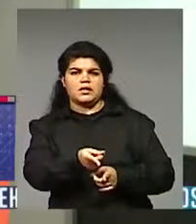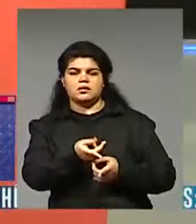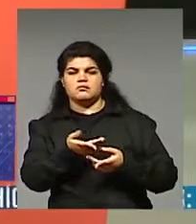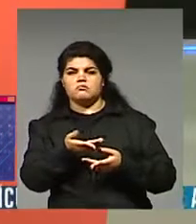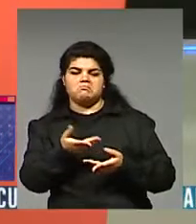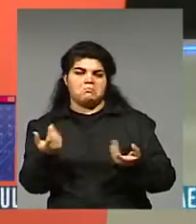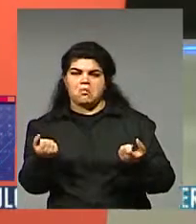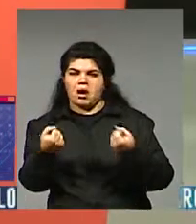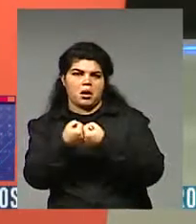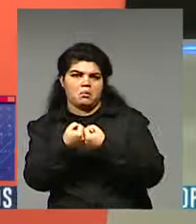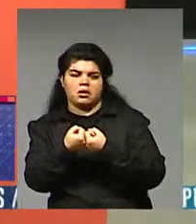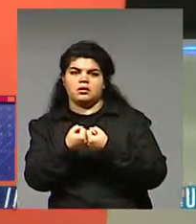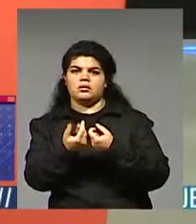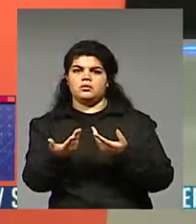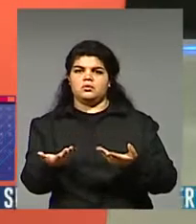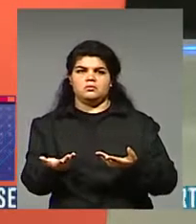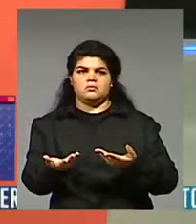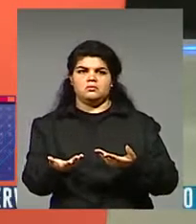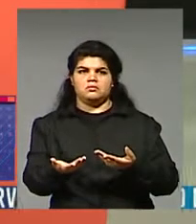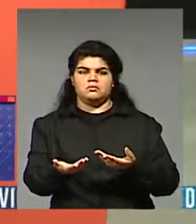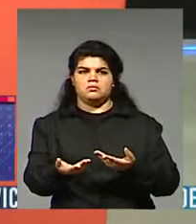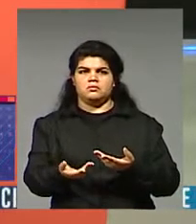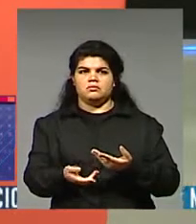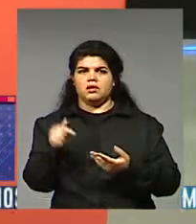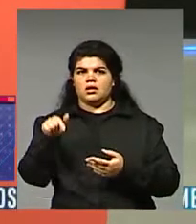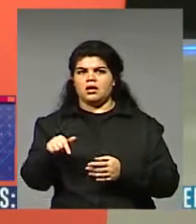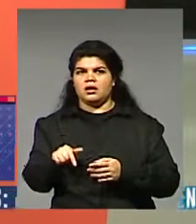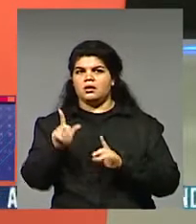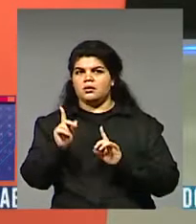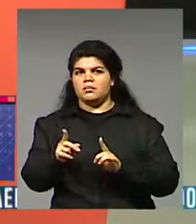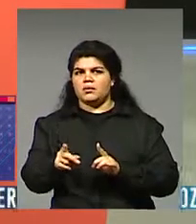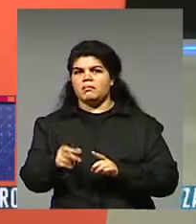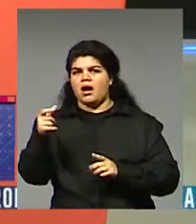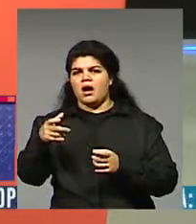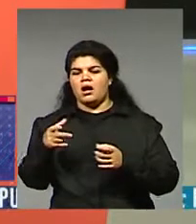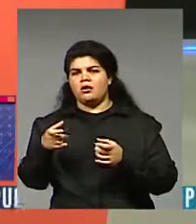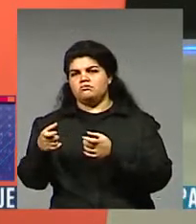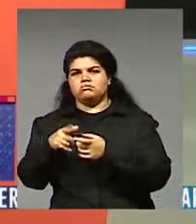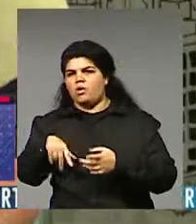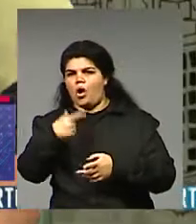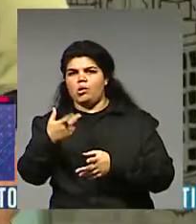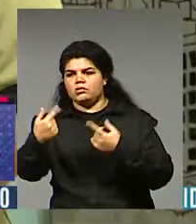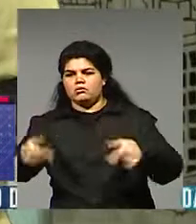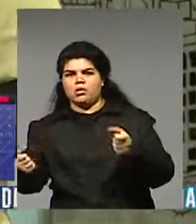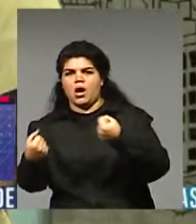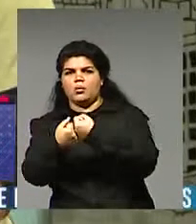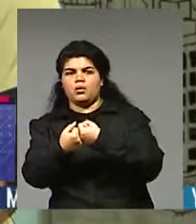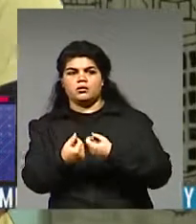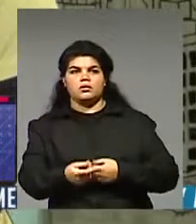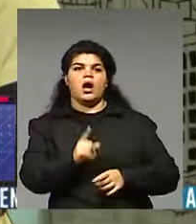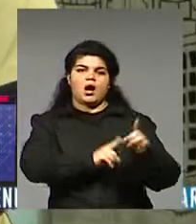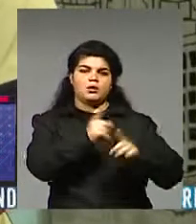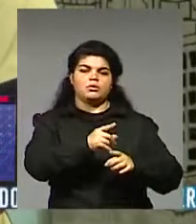acuerdo con alguna institución específica para que reciban atención? Tenemos generalmente convenios con